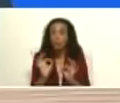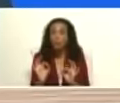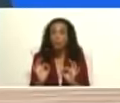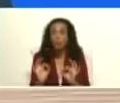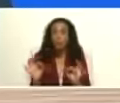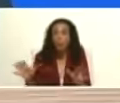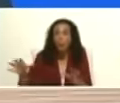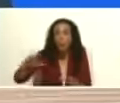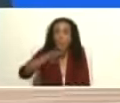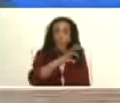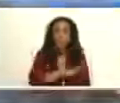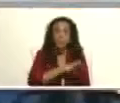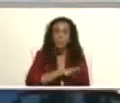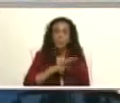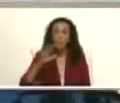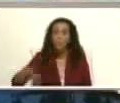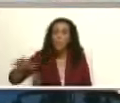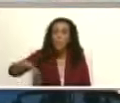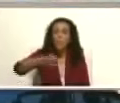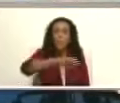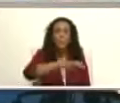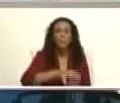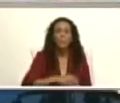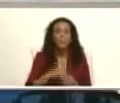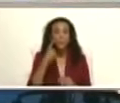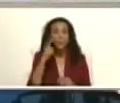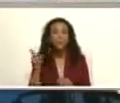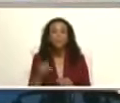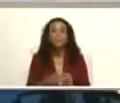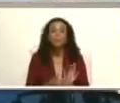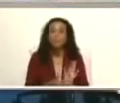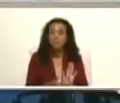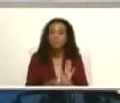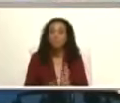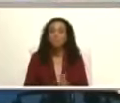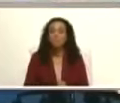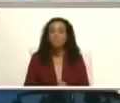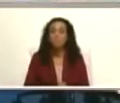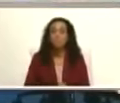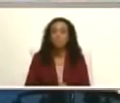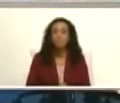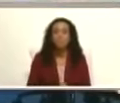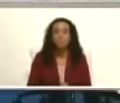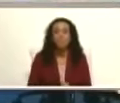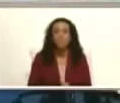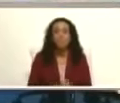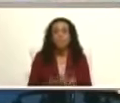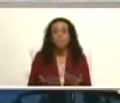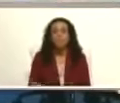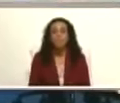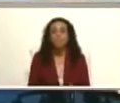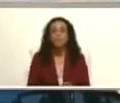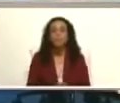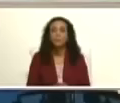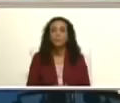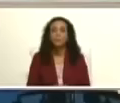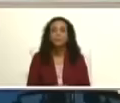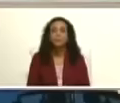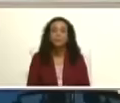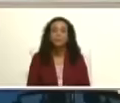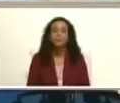los factores sociales. Muy importante, logramos